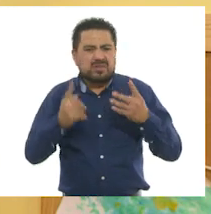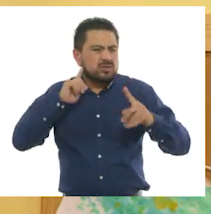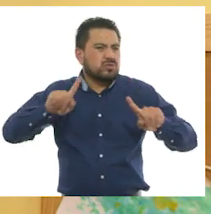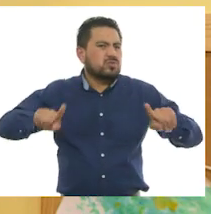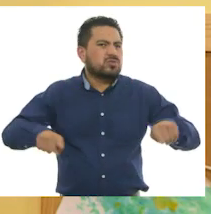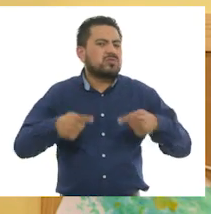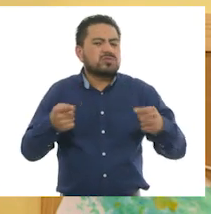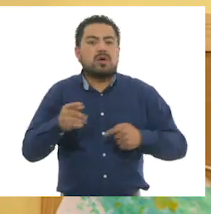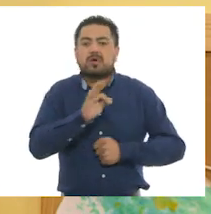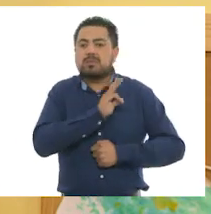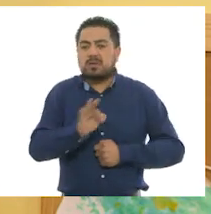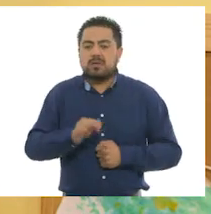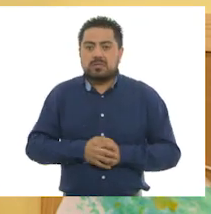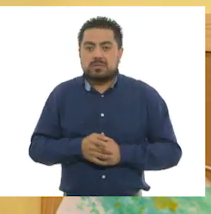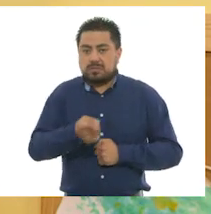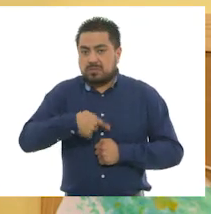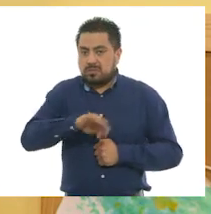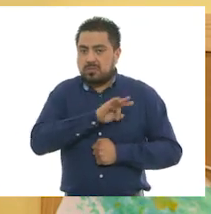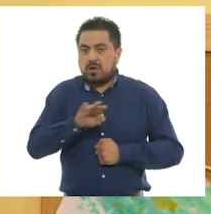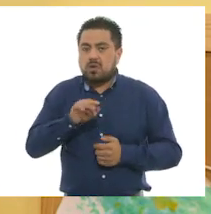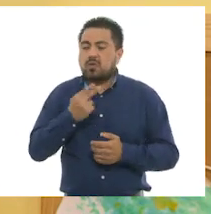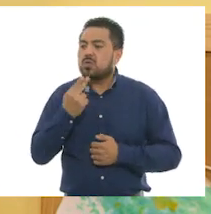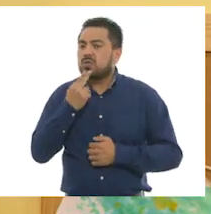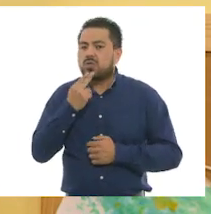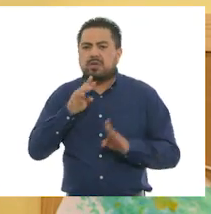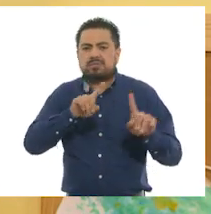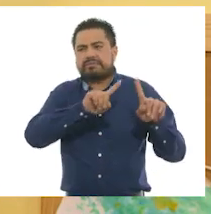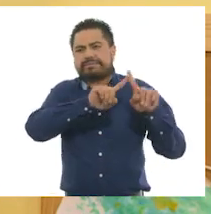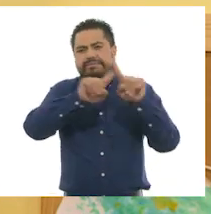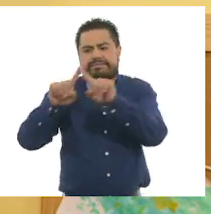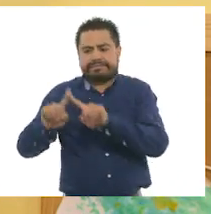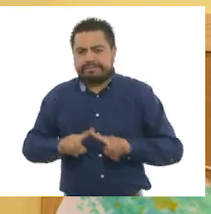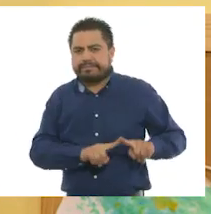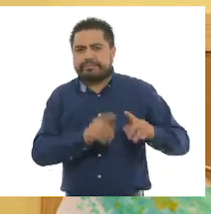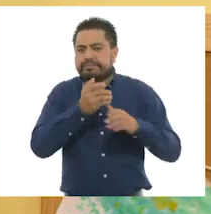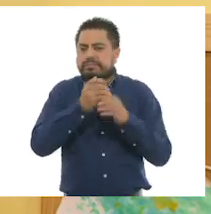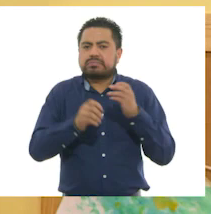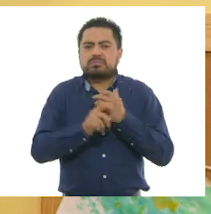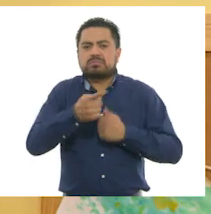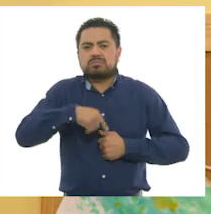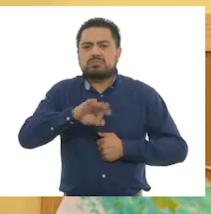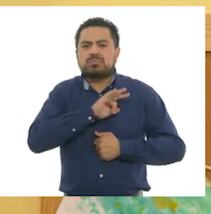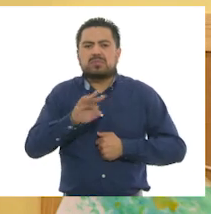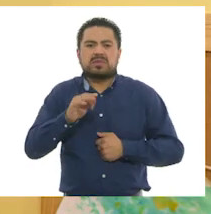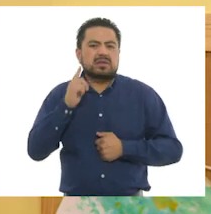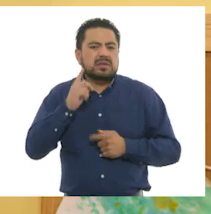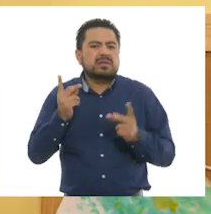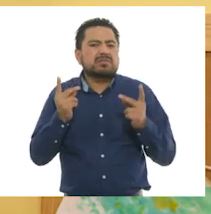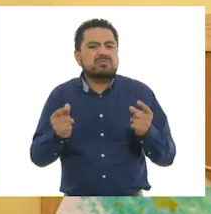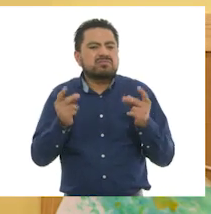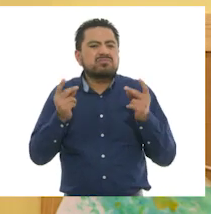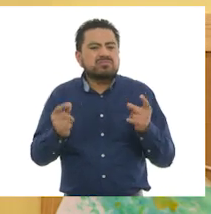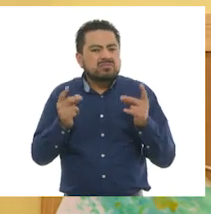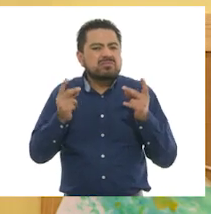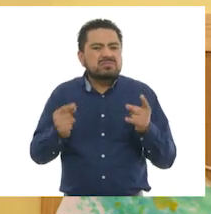ritmos. Lo podemos ocupar de muchas formas diferentes. Podemos chasquear,